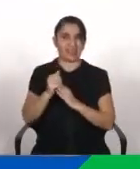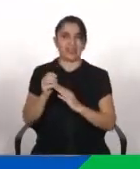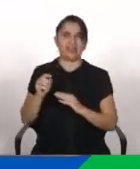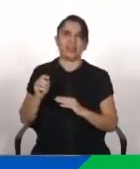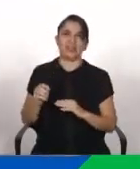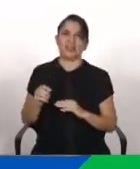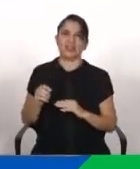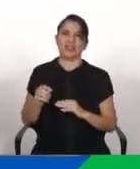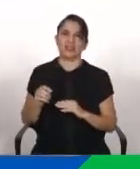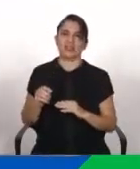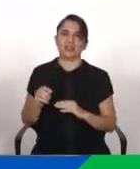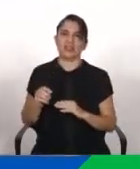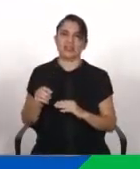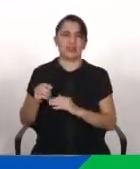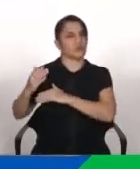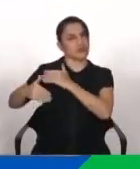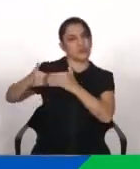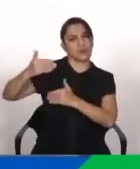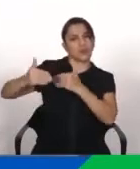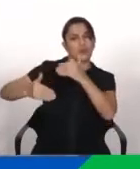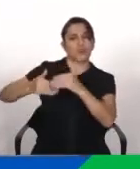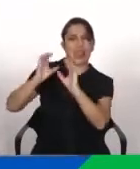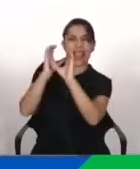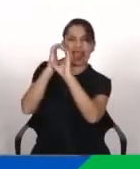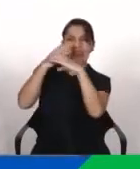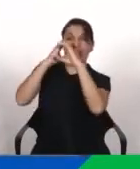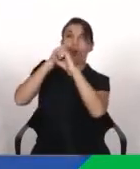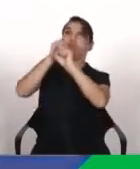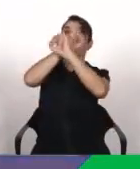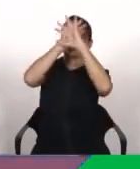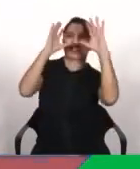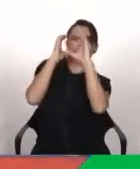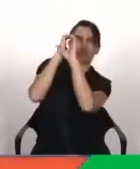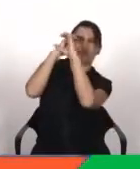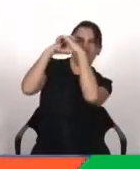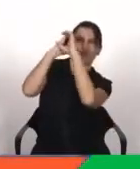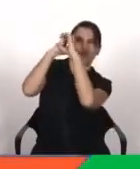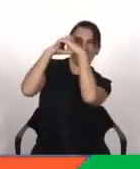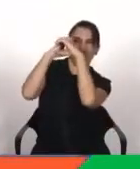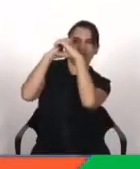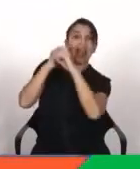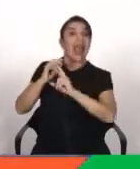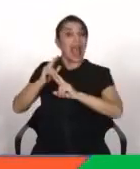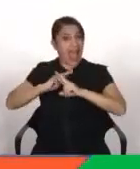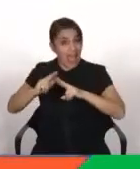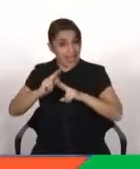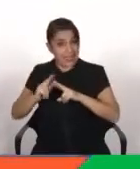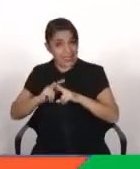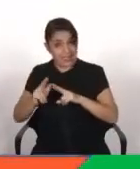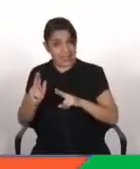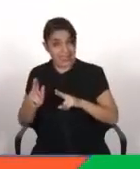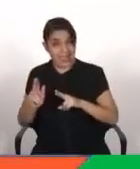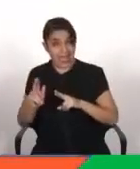observación del telescopio espacial, cuando las revisiones se hacían sabiendo quién era